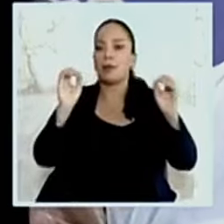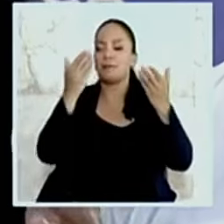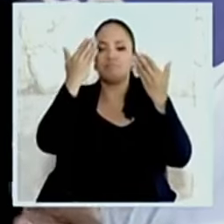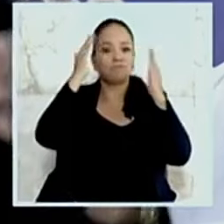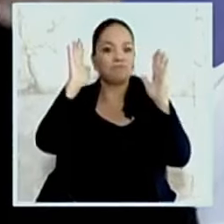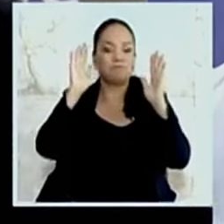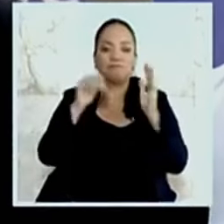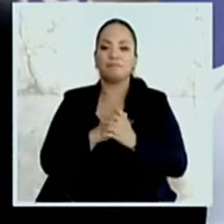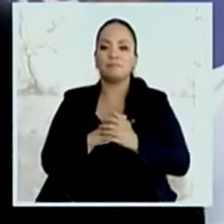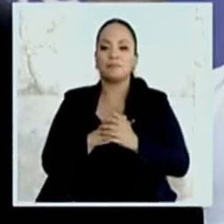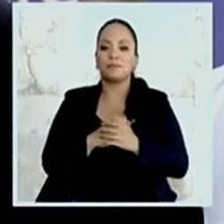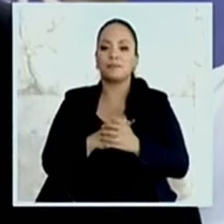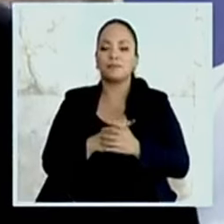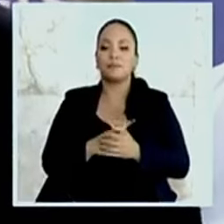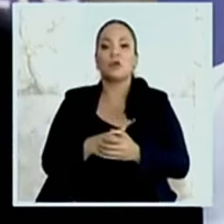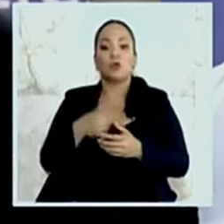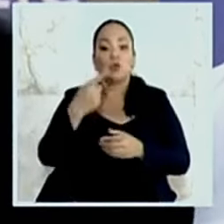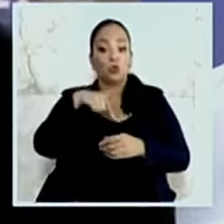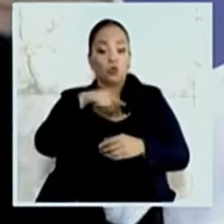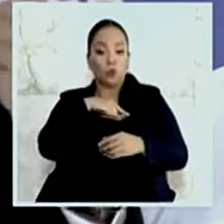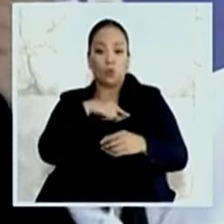Si acaso 1.200.